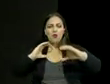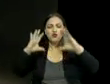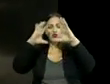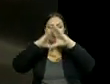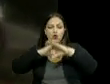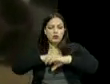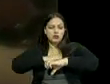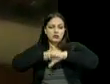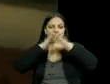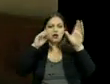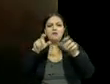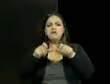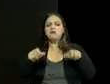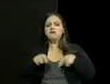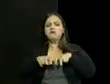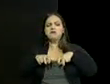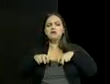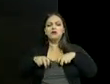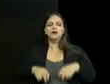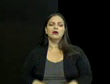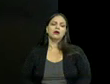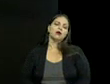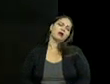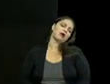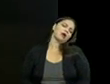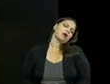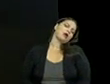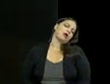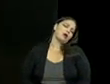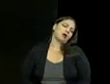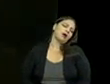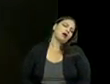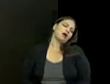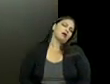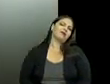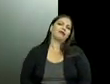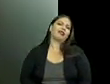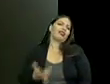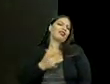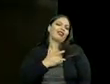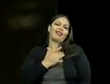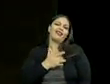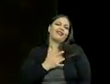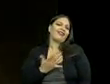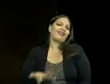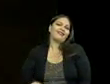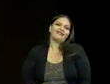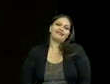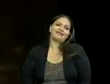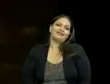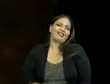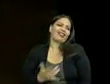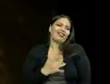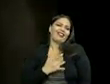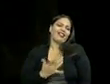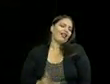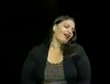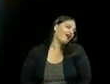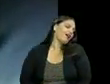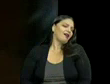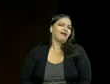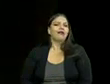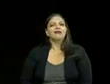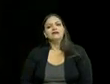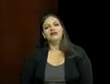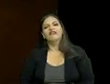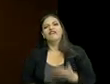ciudad de Guayaquil, entran estos malhechores y se llevan todos ahí de sorpresa, amedrentan y prácticamente